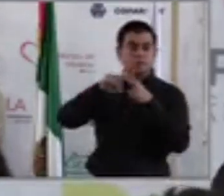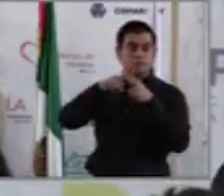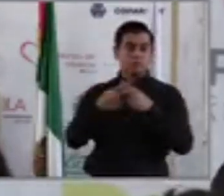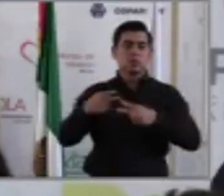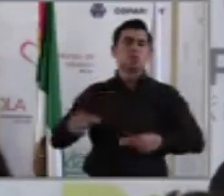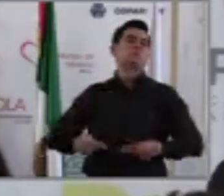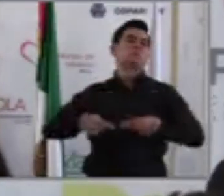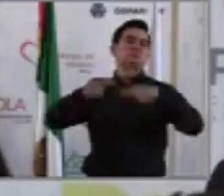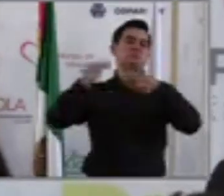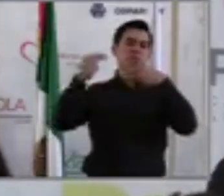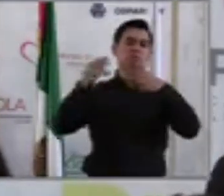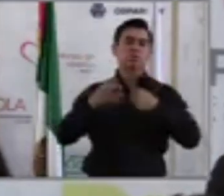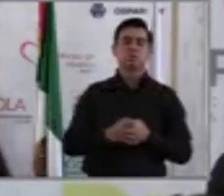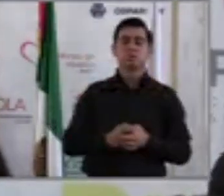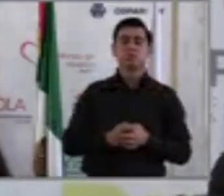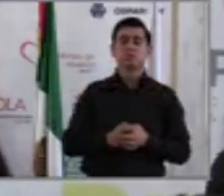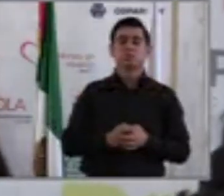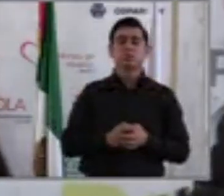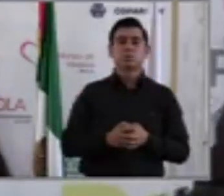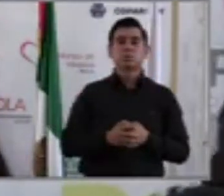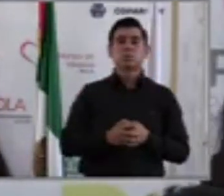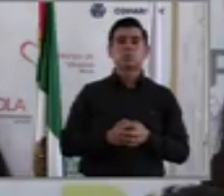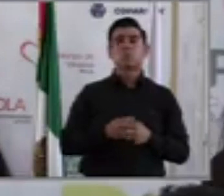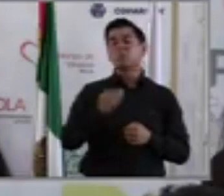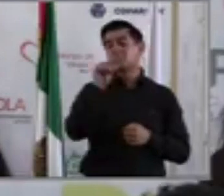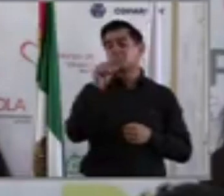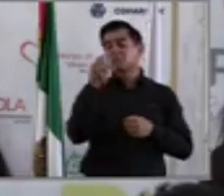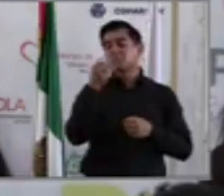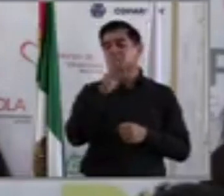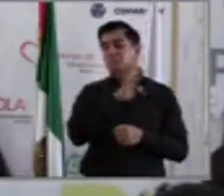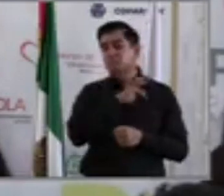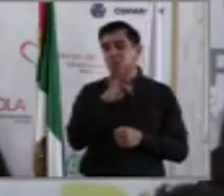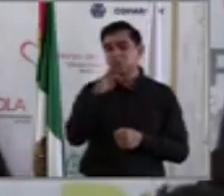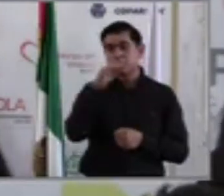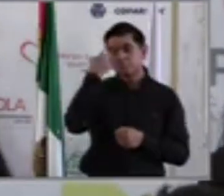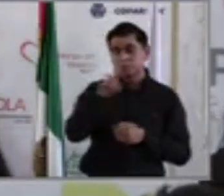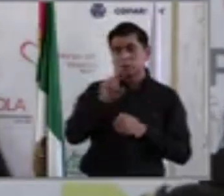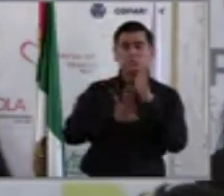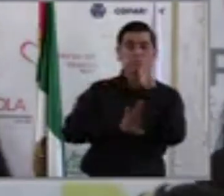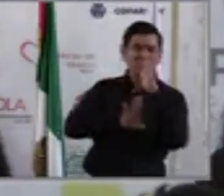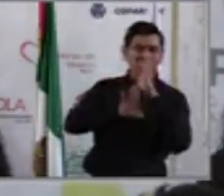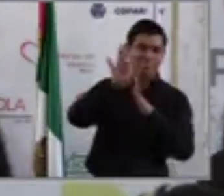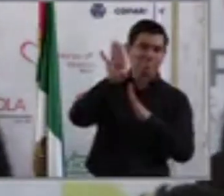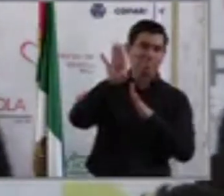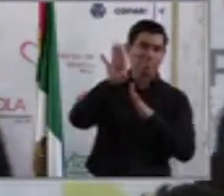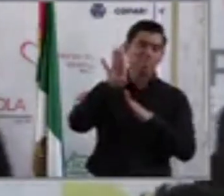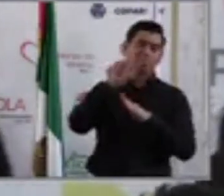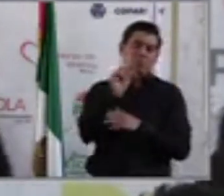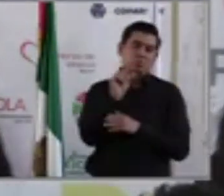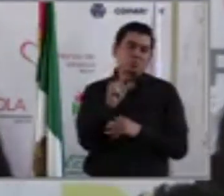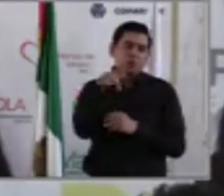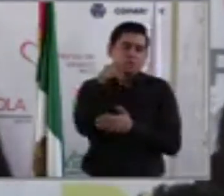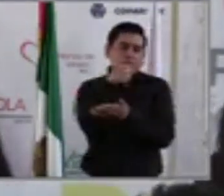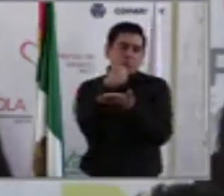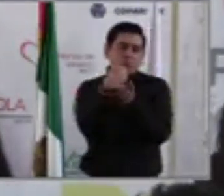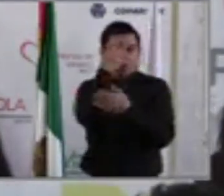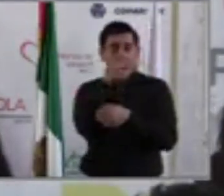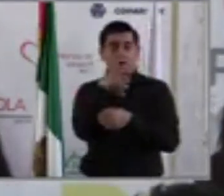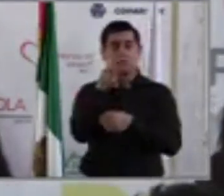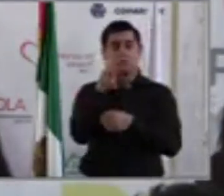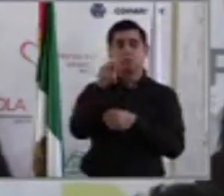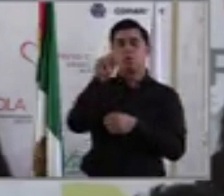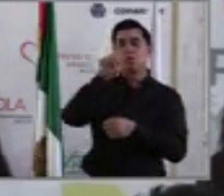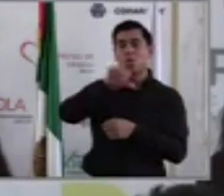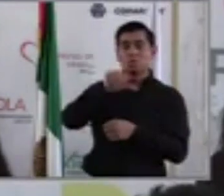Tienen prácticamente pocas posibilidades para crecer. Y eso es lo que nosotros vemos